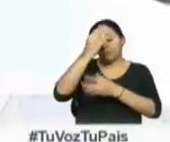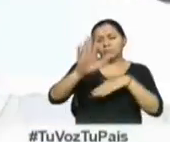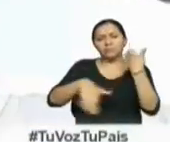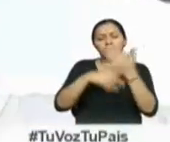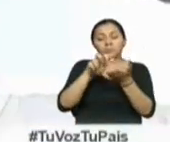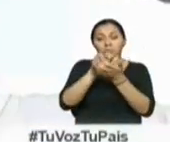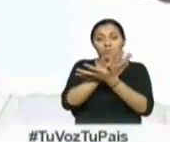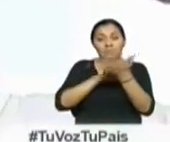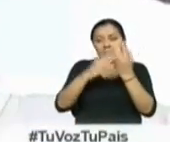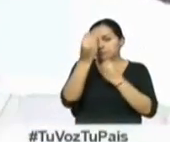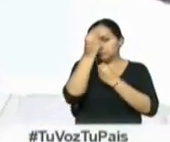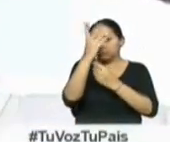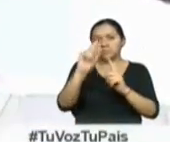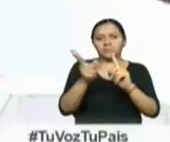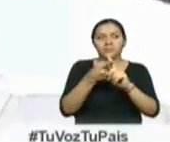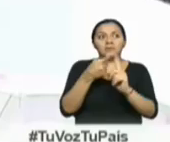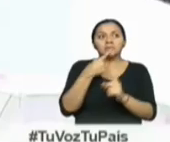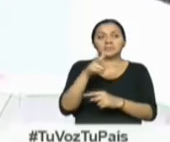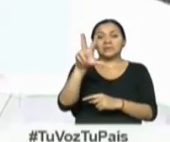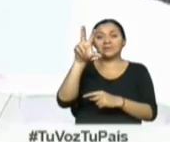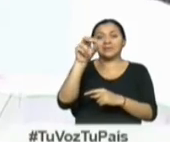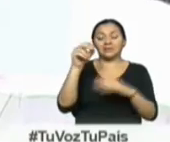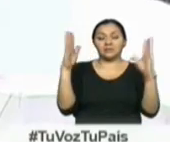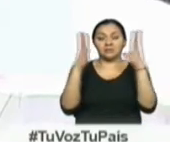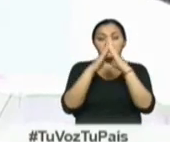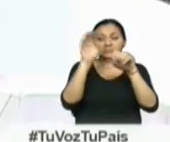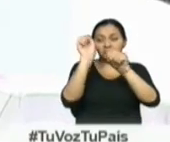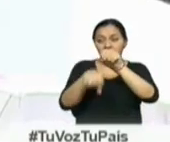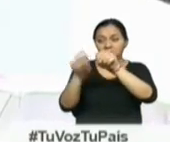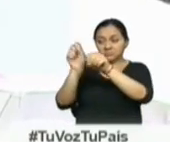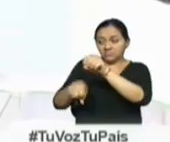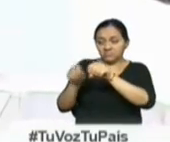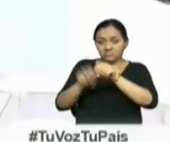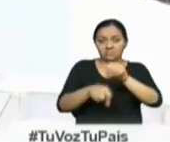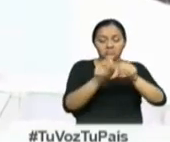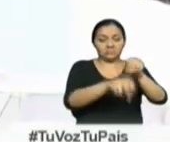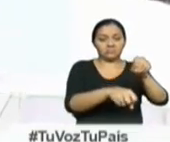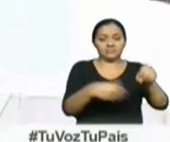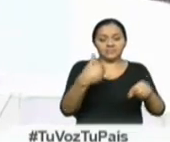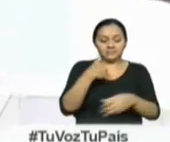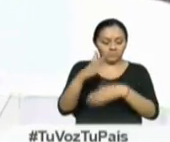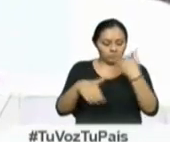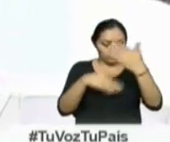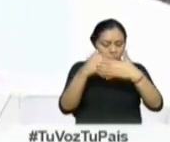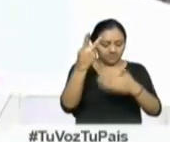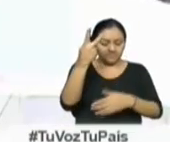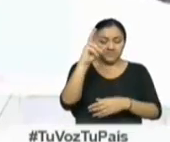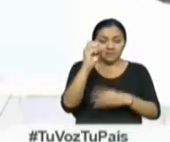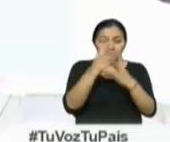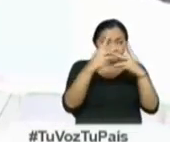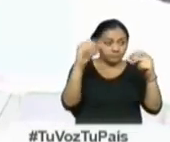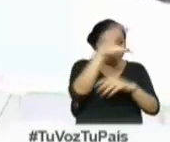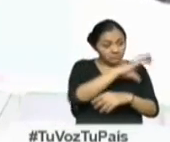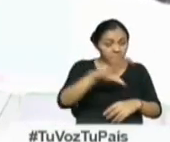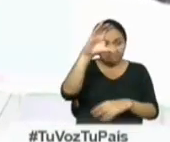tragedia. Tenemos más de 30 viviendas destruidas, tenemos más de 20